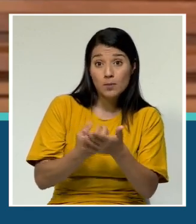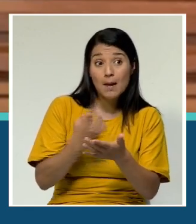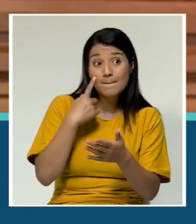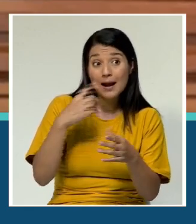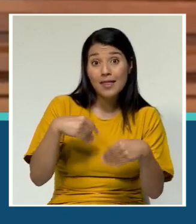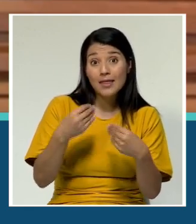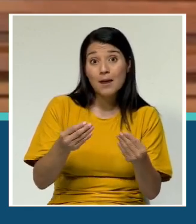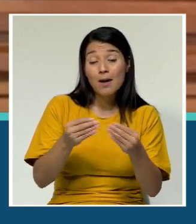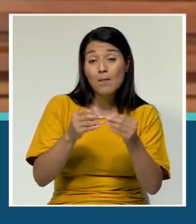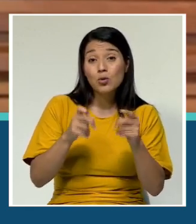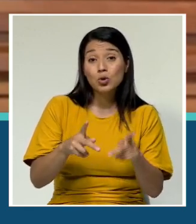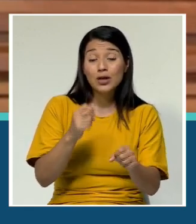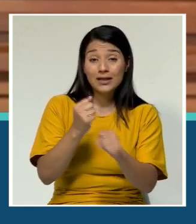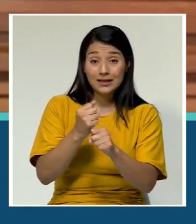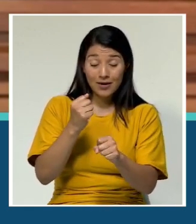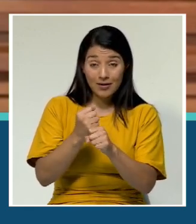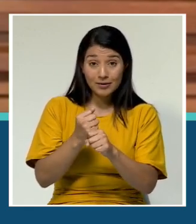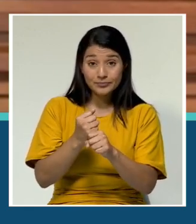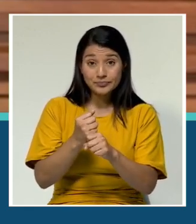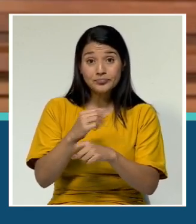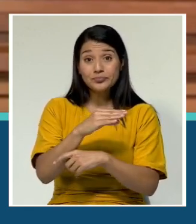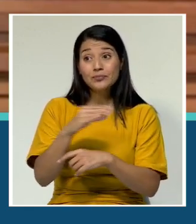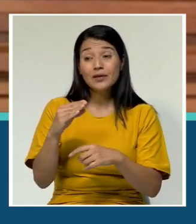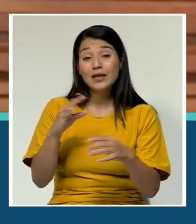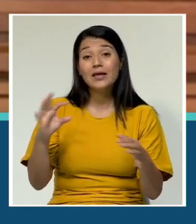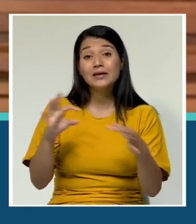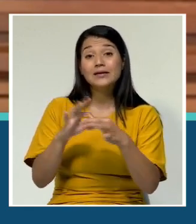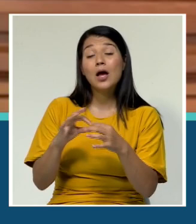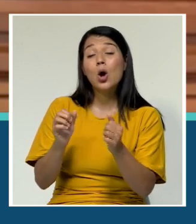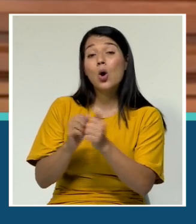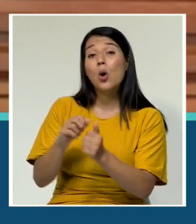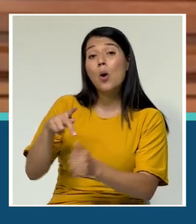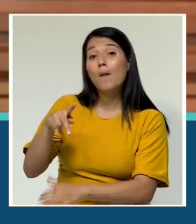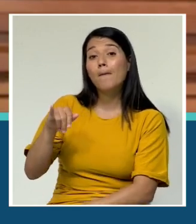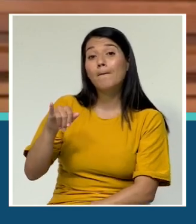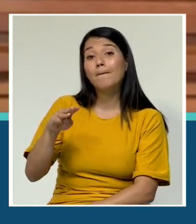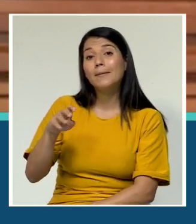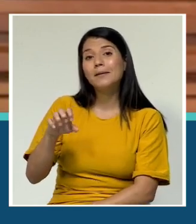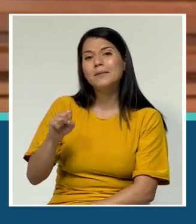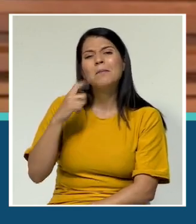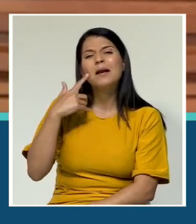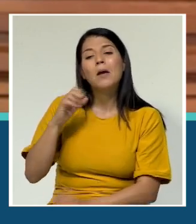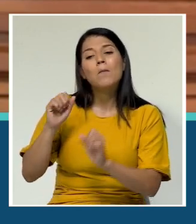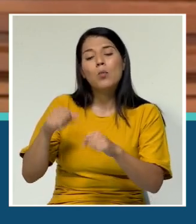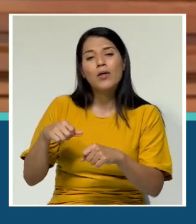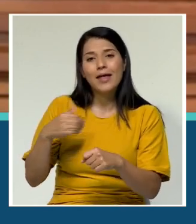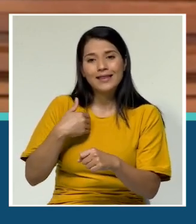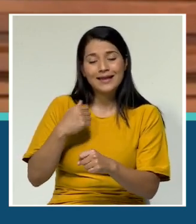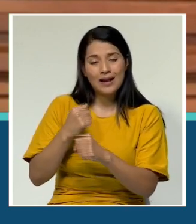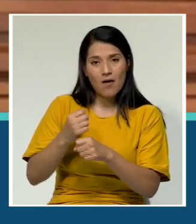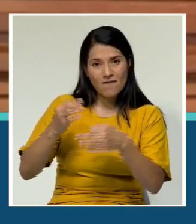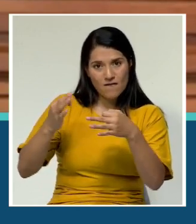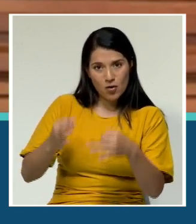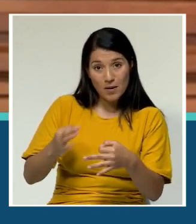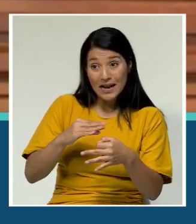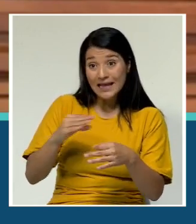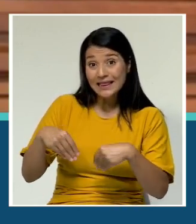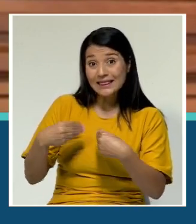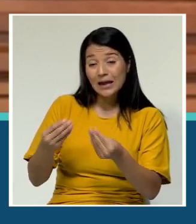prioridades inmediatas en una política pública de reactivación de empleo, articulando este tema con